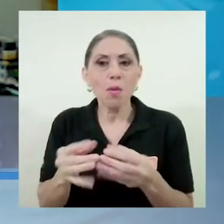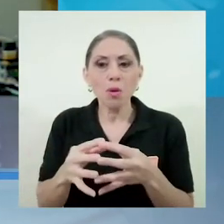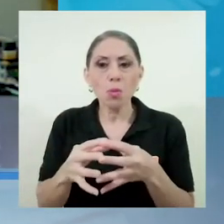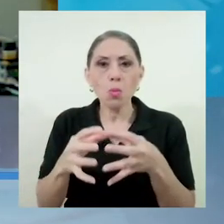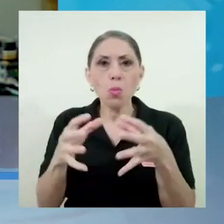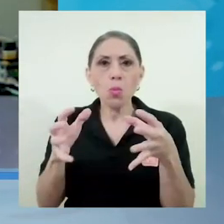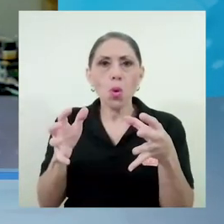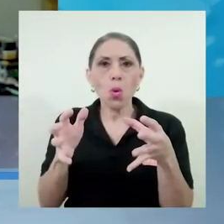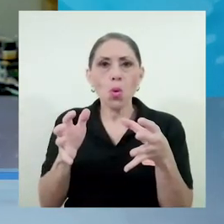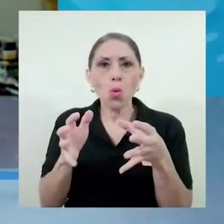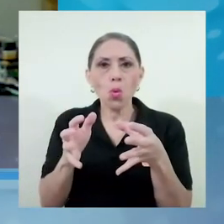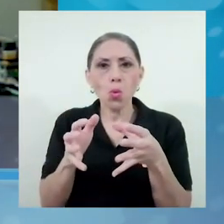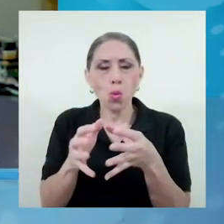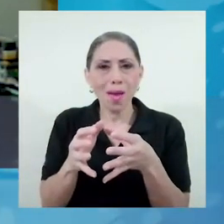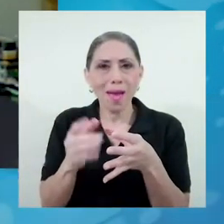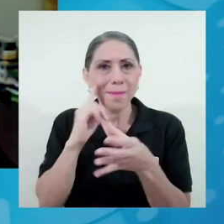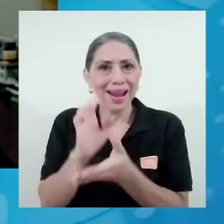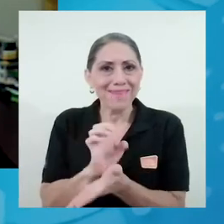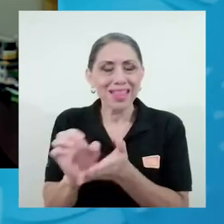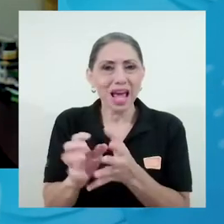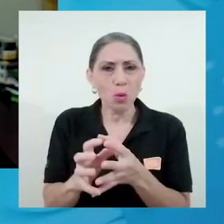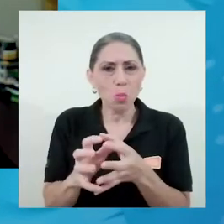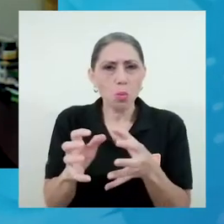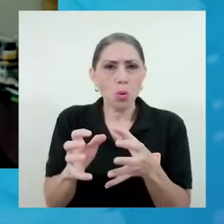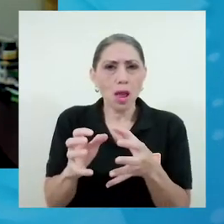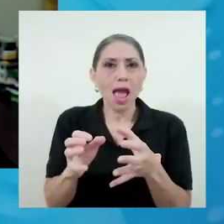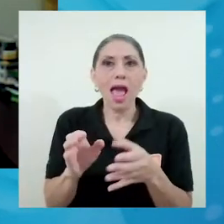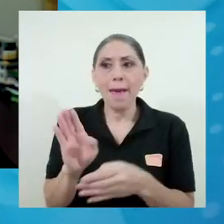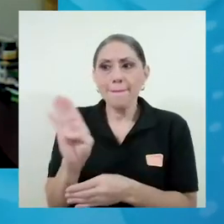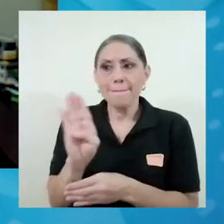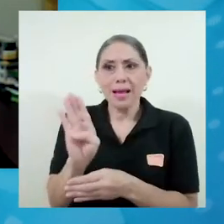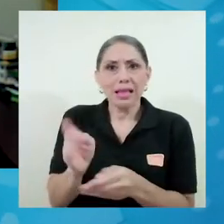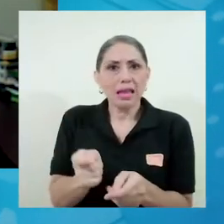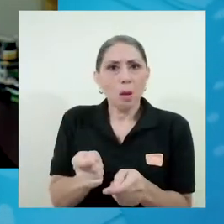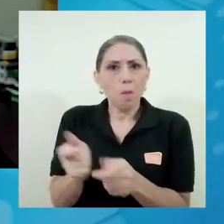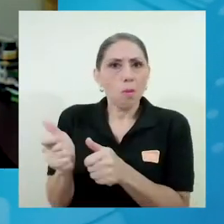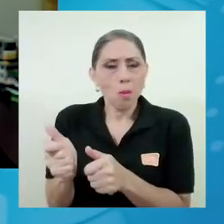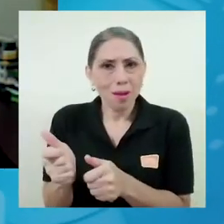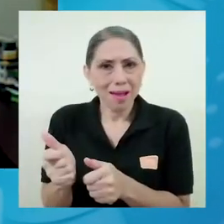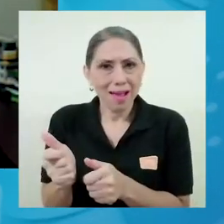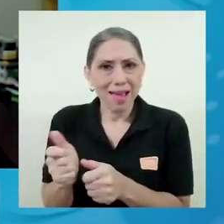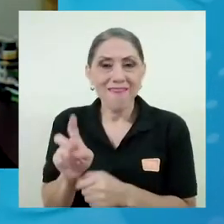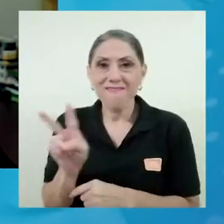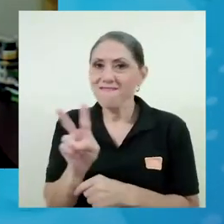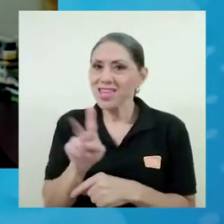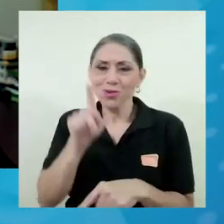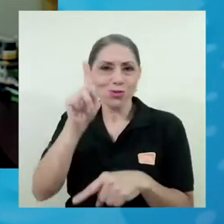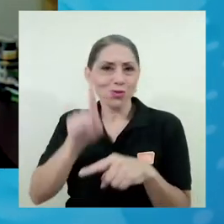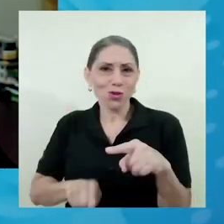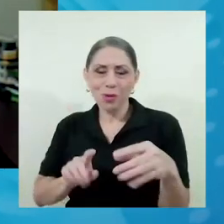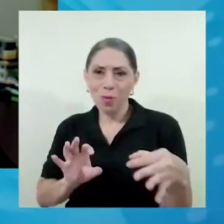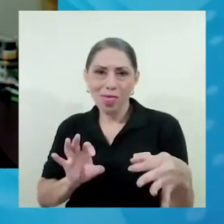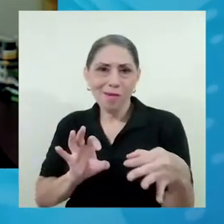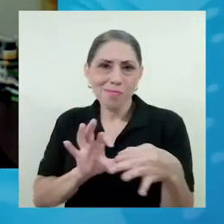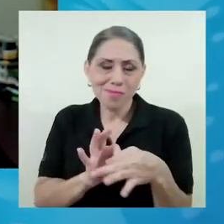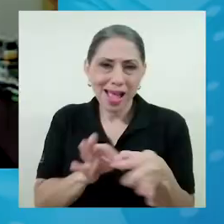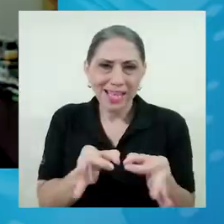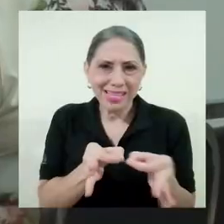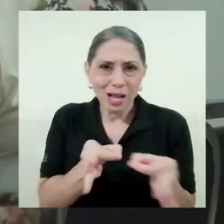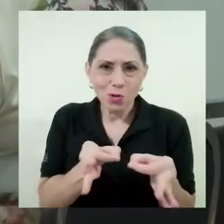efectos bactericidas. Es una proteína que evita que los virus se adhieran a las células y se